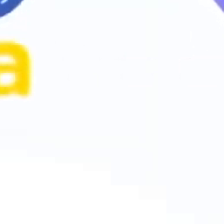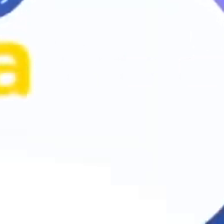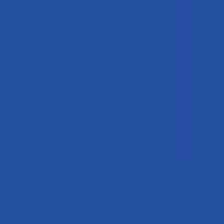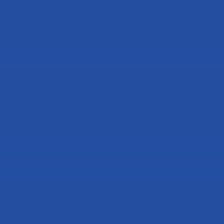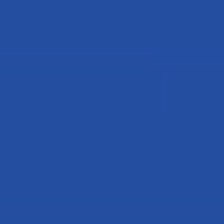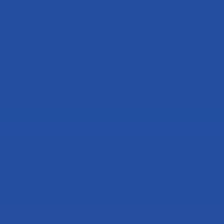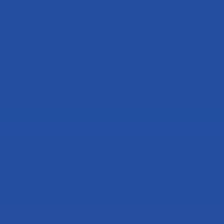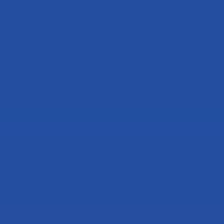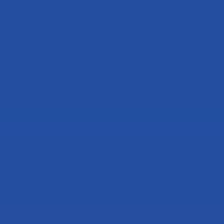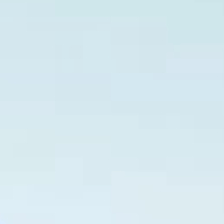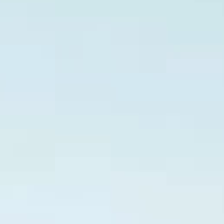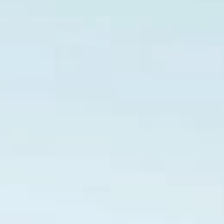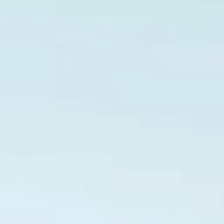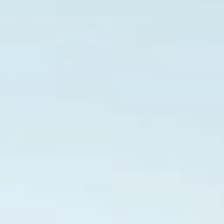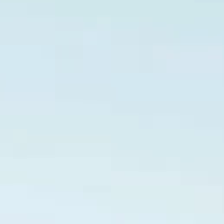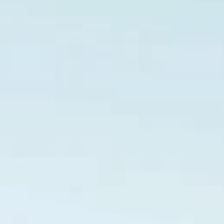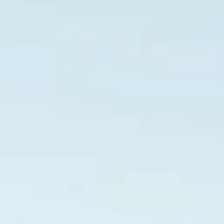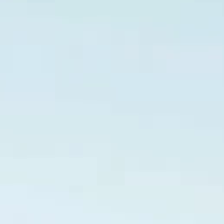casa.